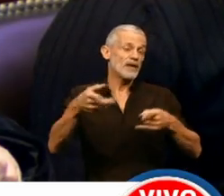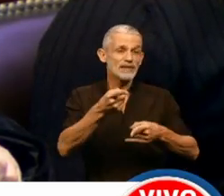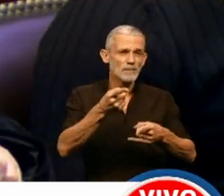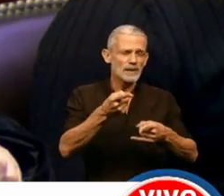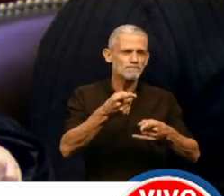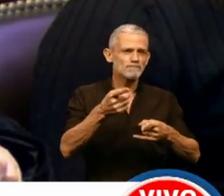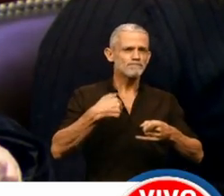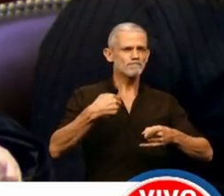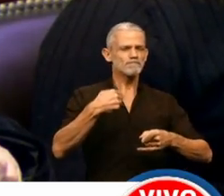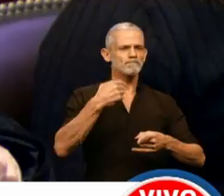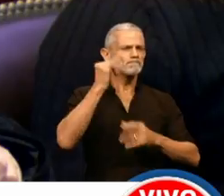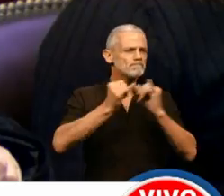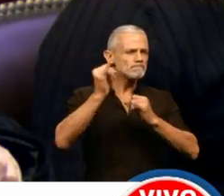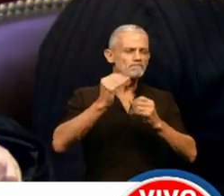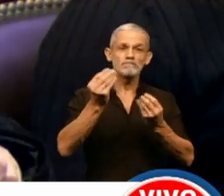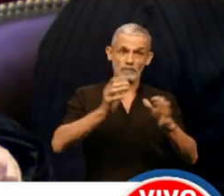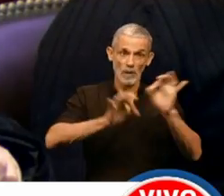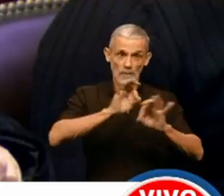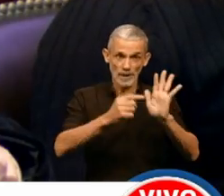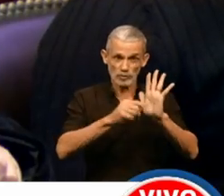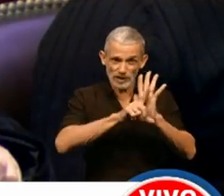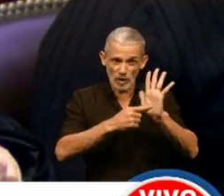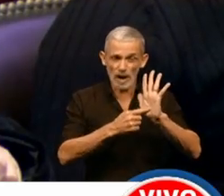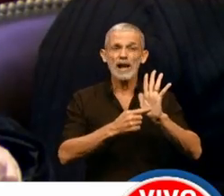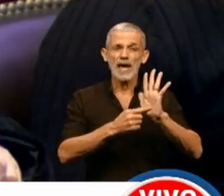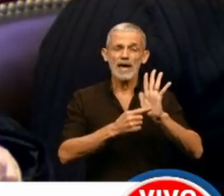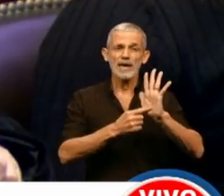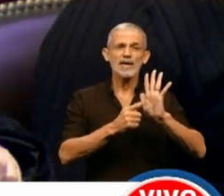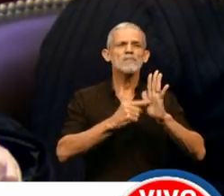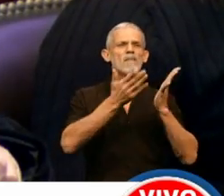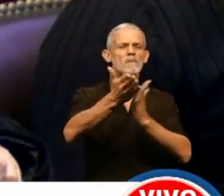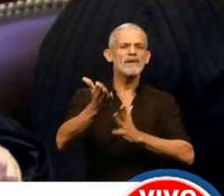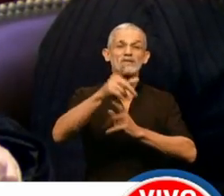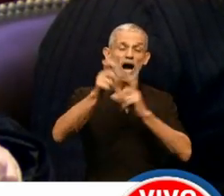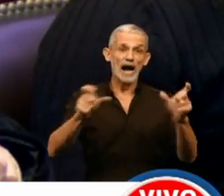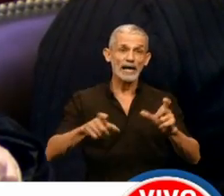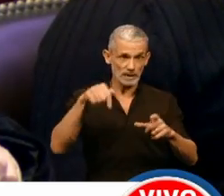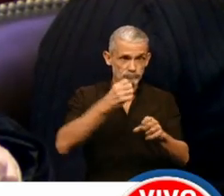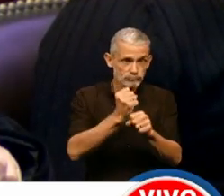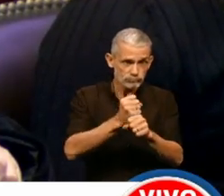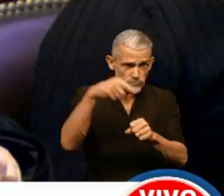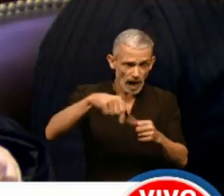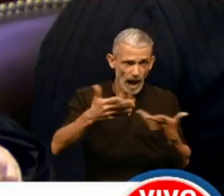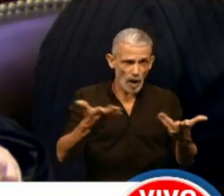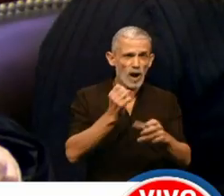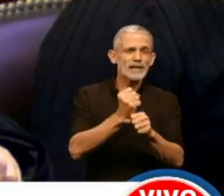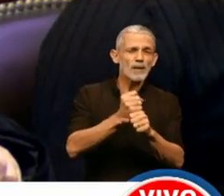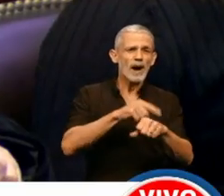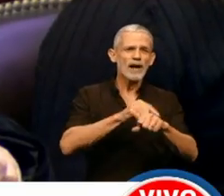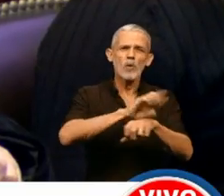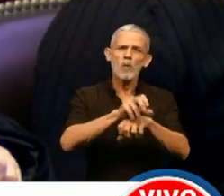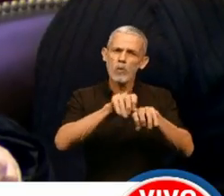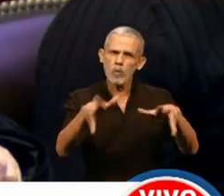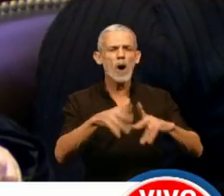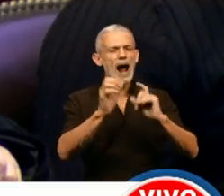por otro lado destacar que este proyecto va a beneficiar a gente que está trabajando en este momento en el momento de la pandemia